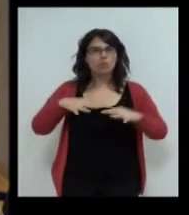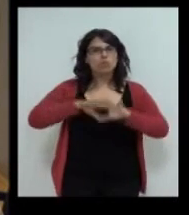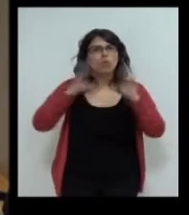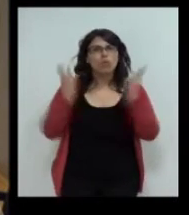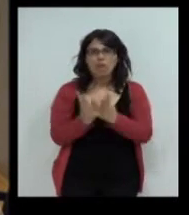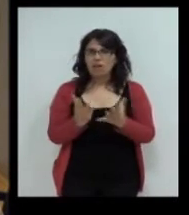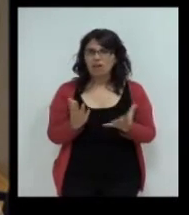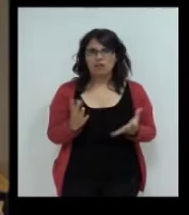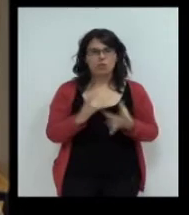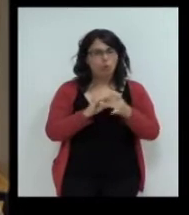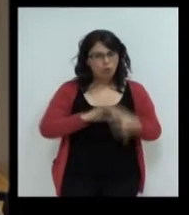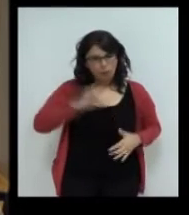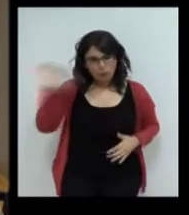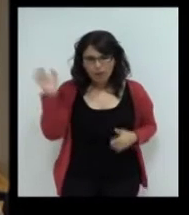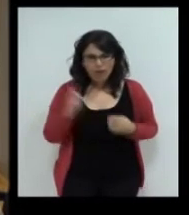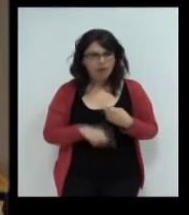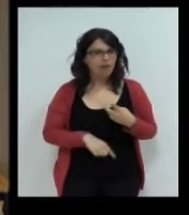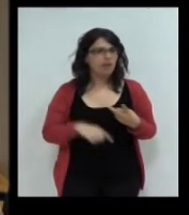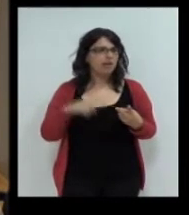Europea,